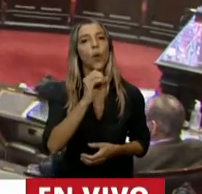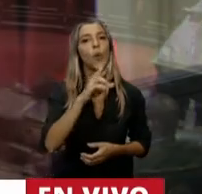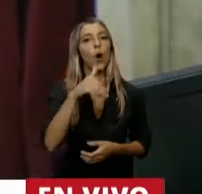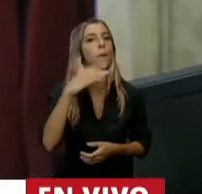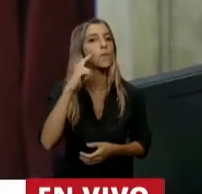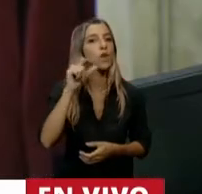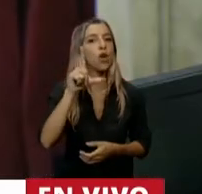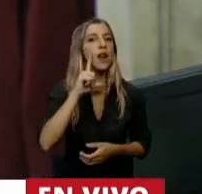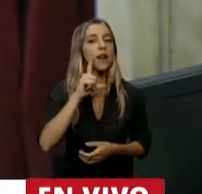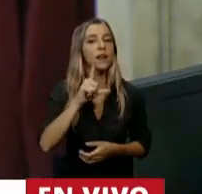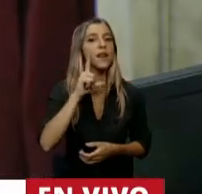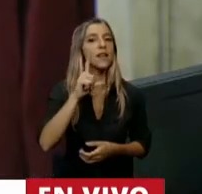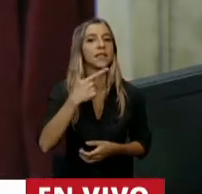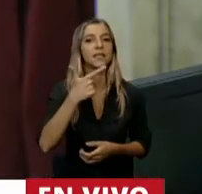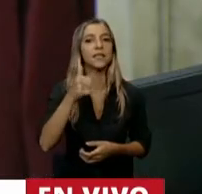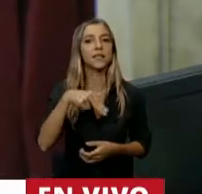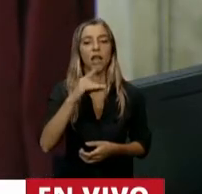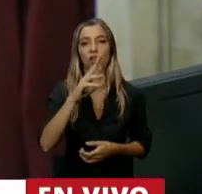Bormiele, Lisandro.